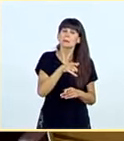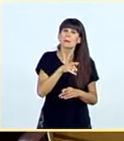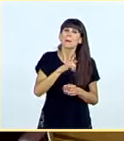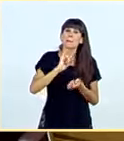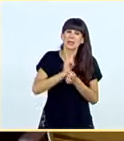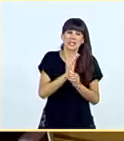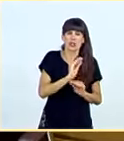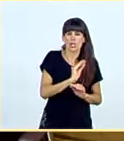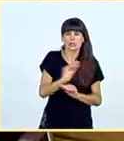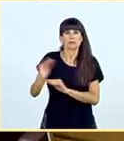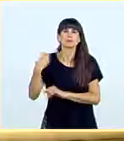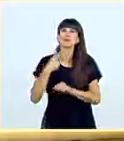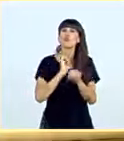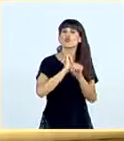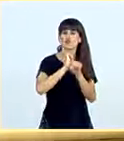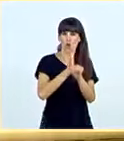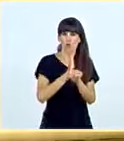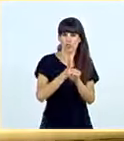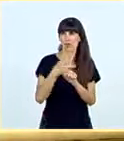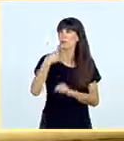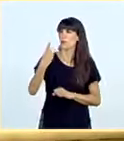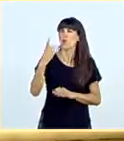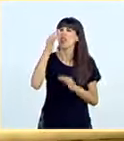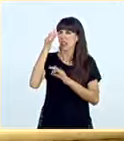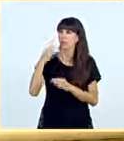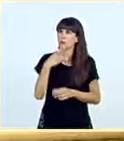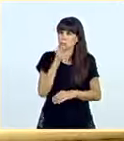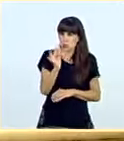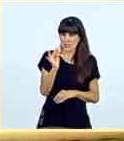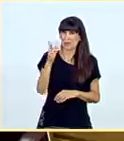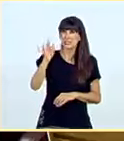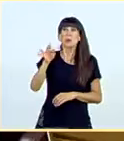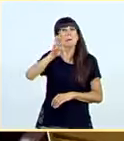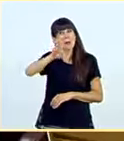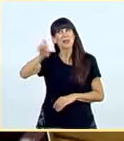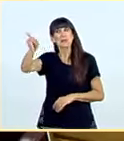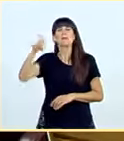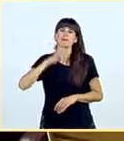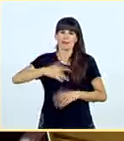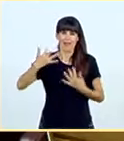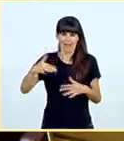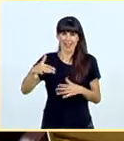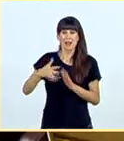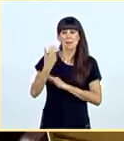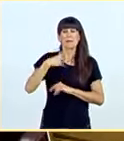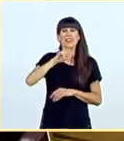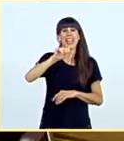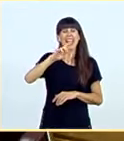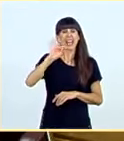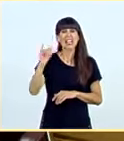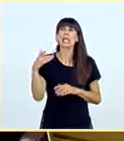COVID. Le voy a dar un dato positivo, seguro que le alegra a usted y al Partido Popular. De esas personas en ERTE se han